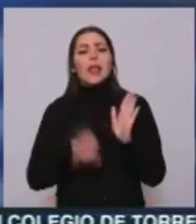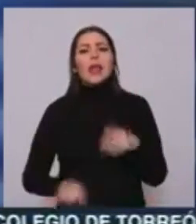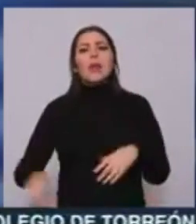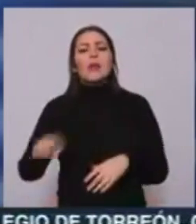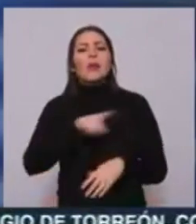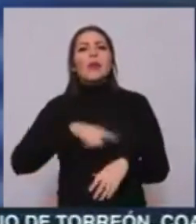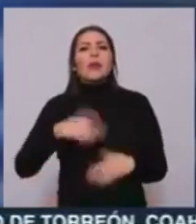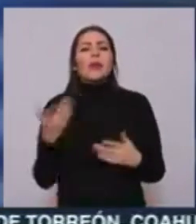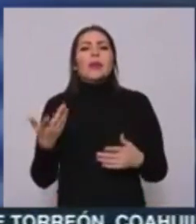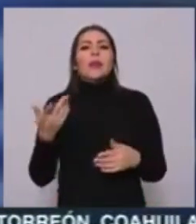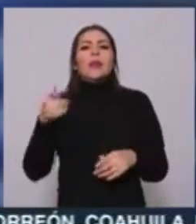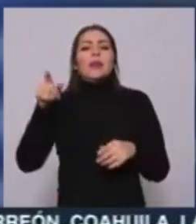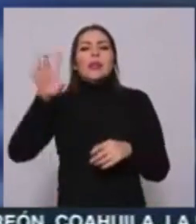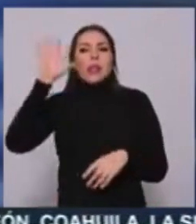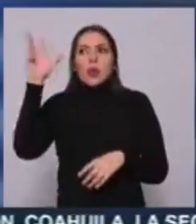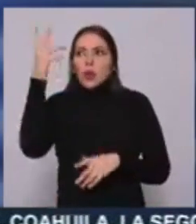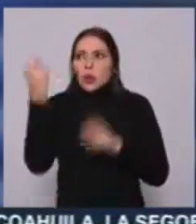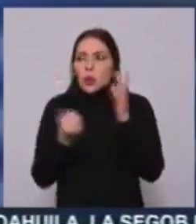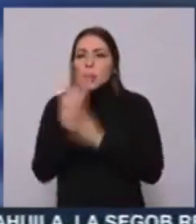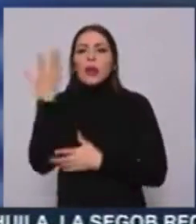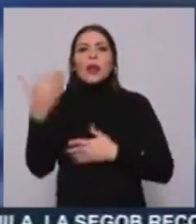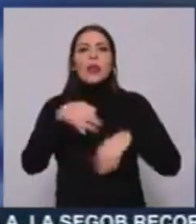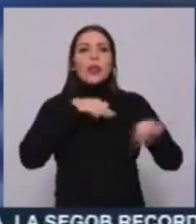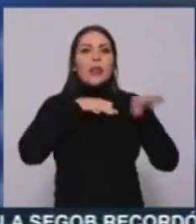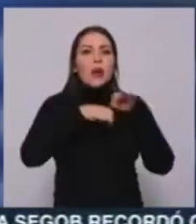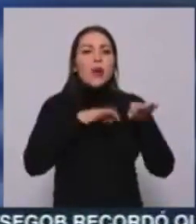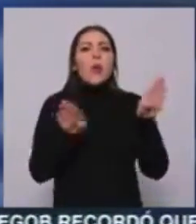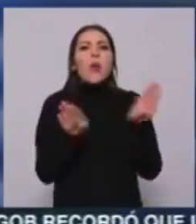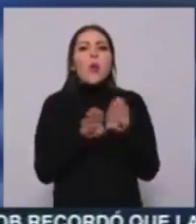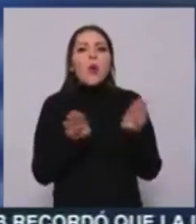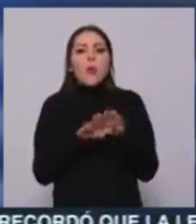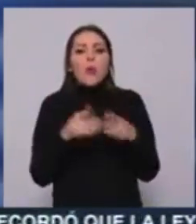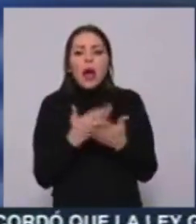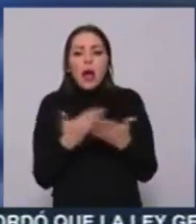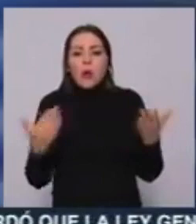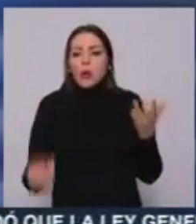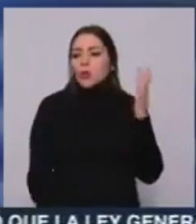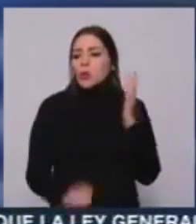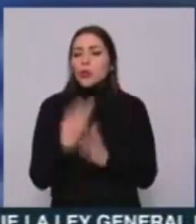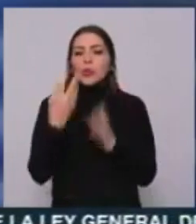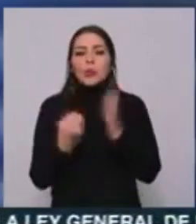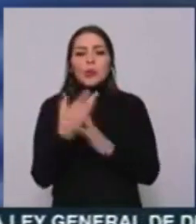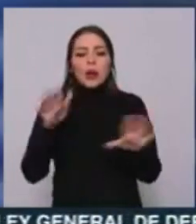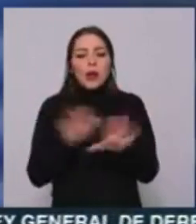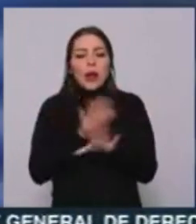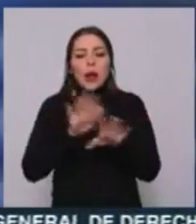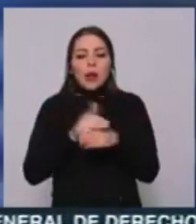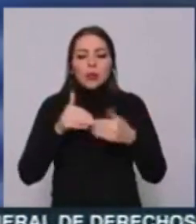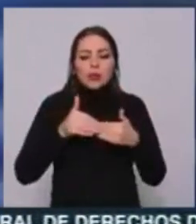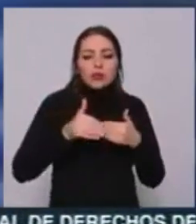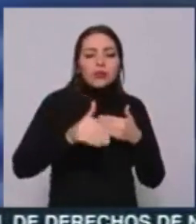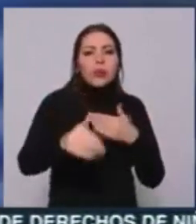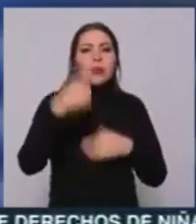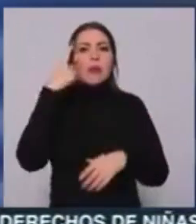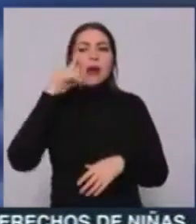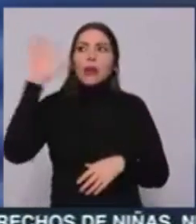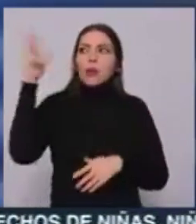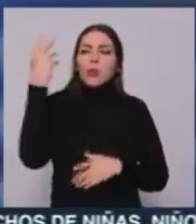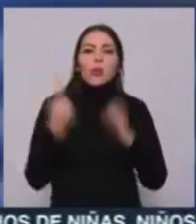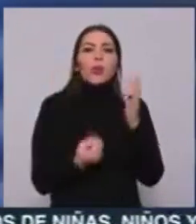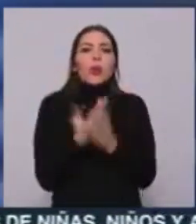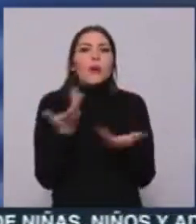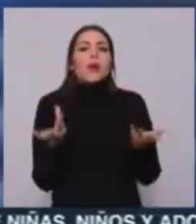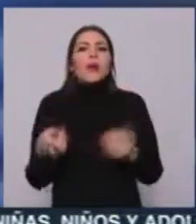hacer frente al impacto en el mercado de trabajo de las nuevas tecnologías, cómo nos ponemos de